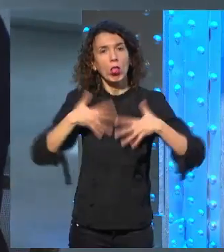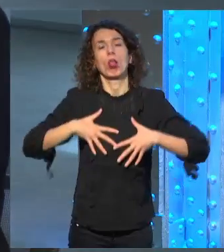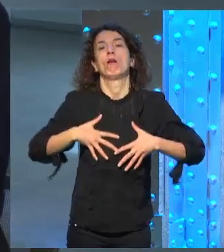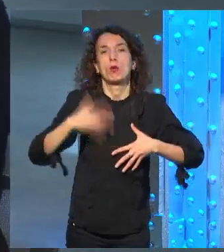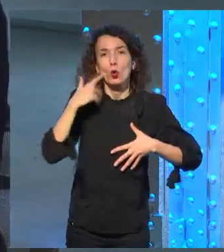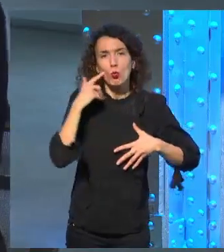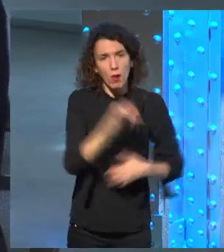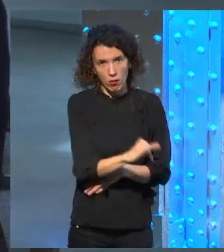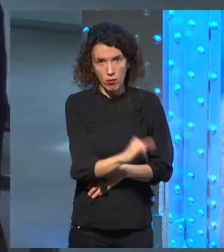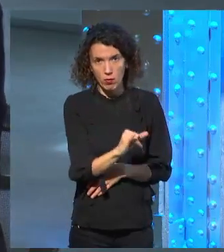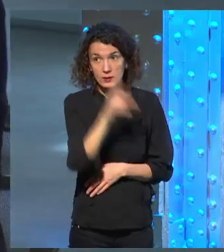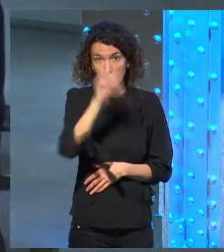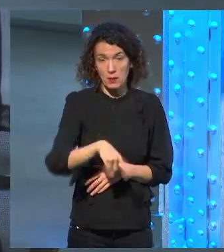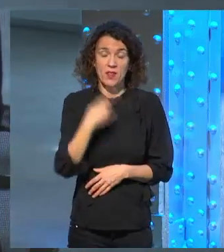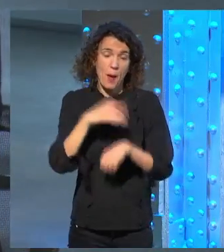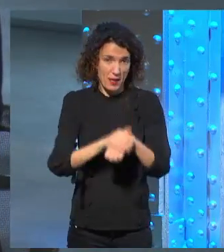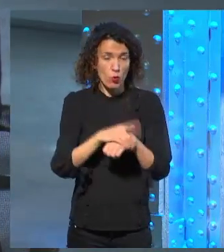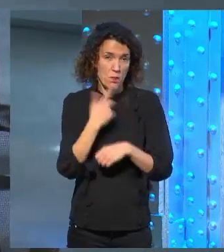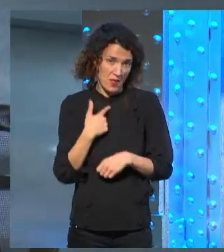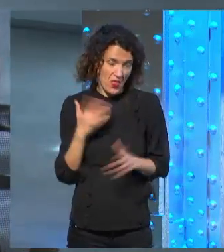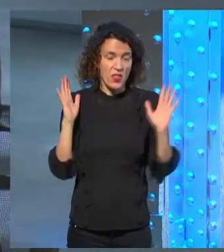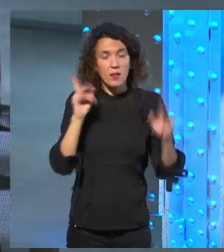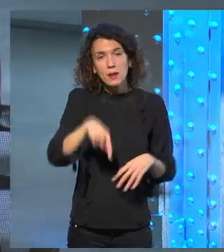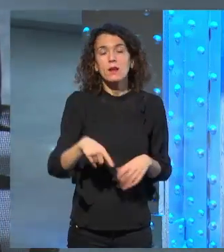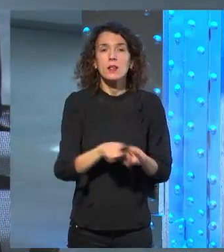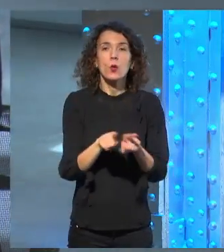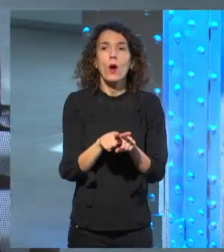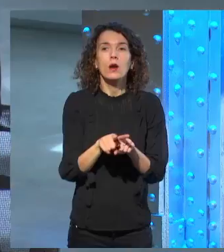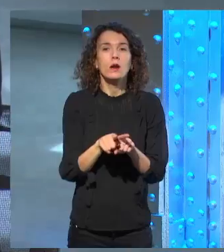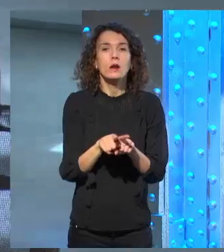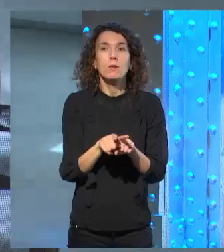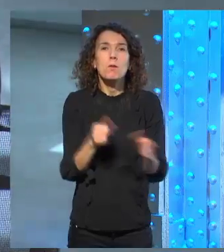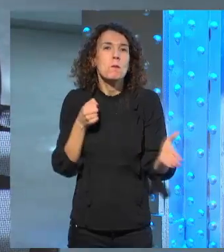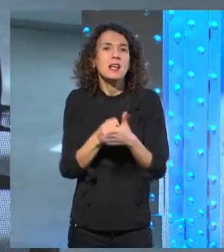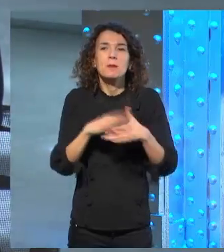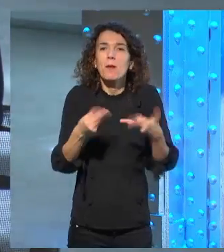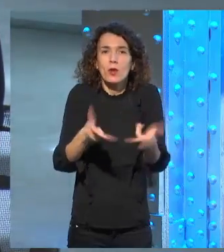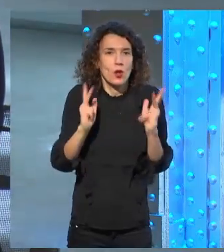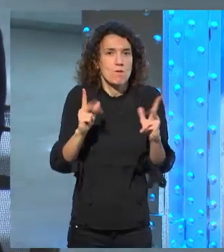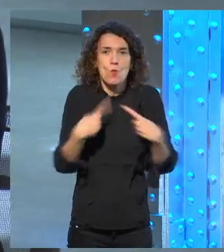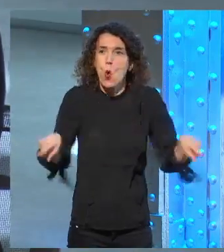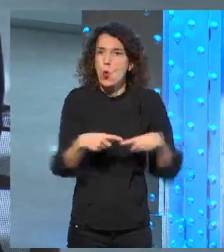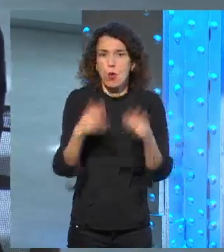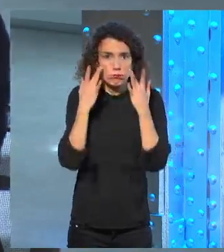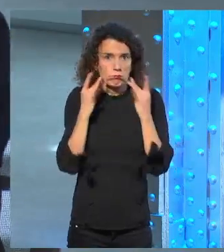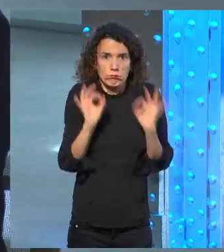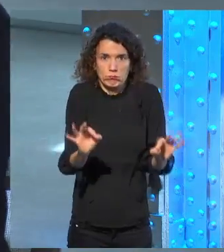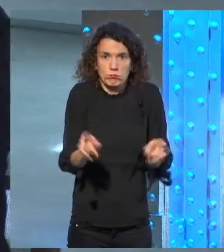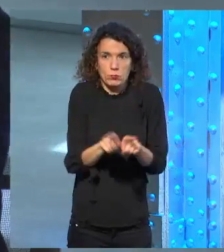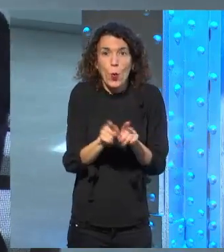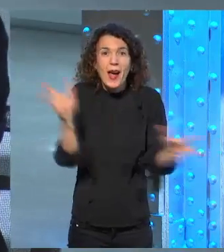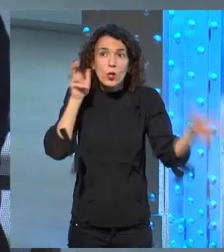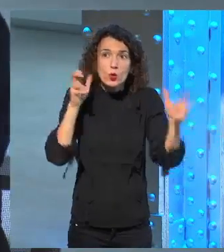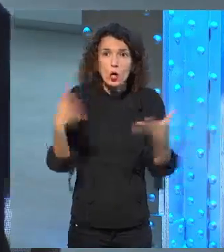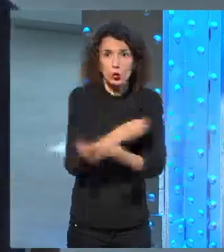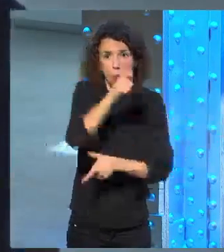y como dice un buen amigo, como eso es la máxima democratización posible de la música, porque la obligación de escuchar es